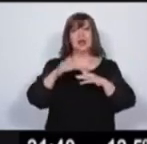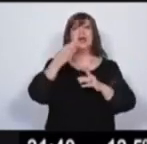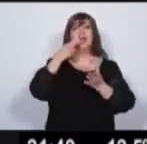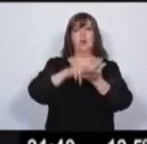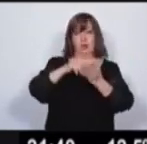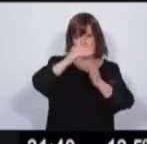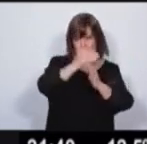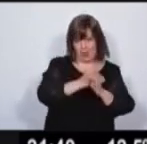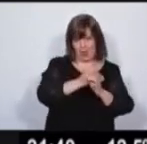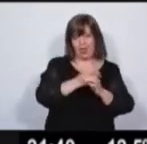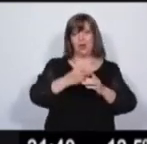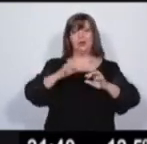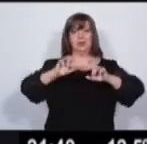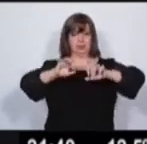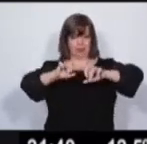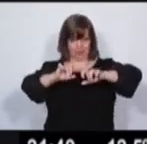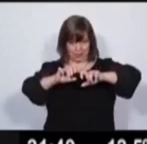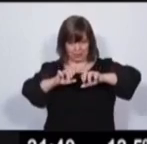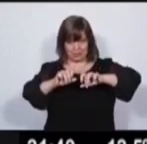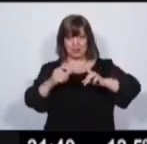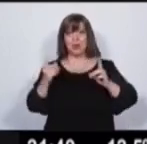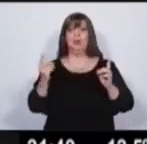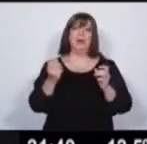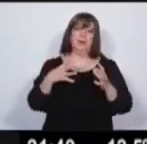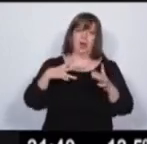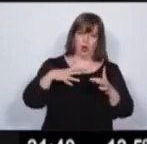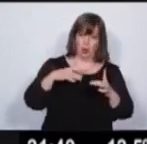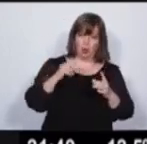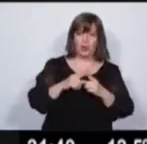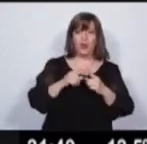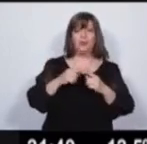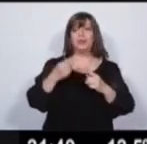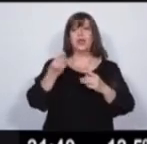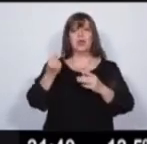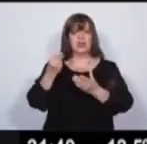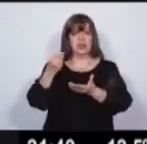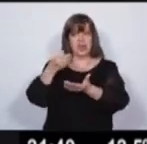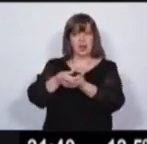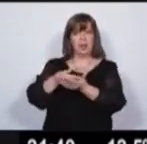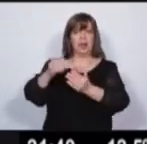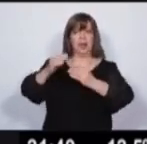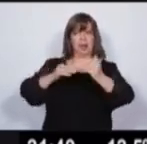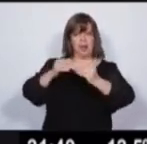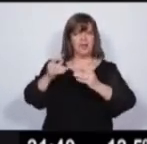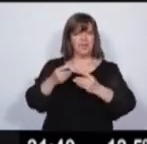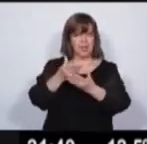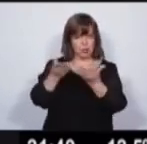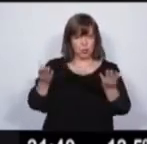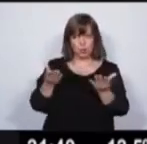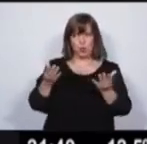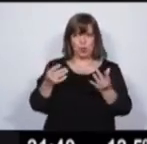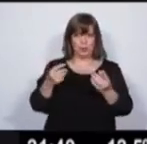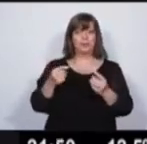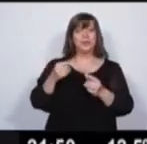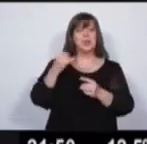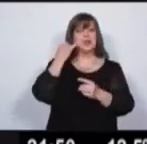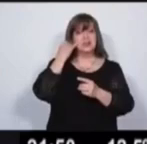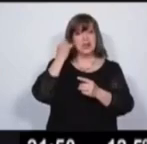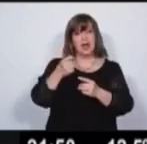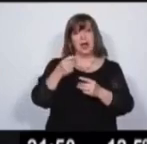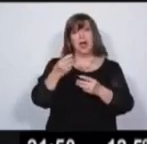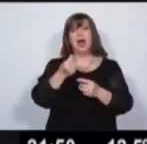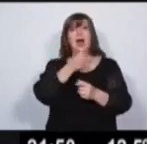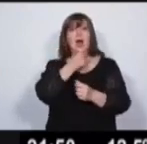impuestos digitalización para simplificar e inversión en infraestructura y aquí permítanme decirles que en materia de